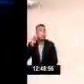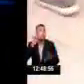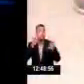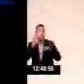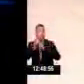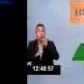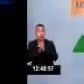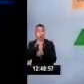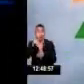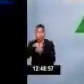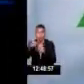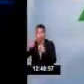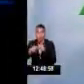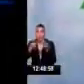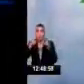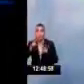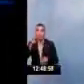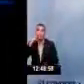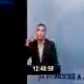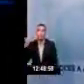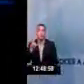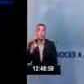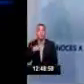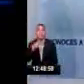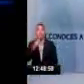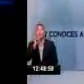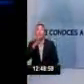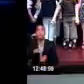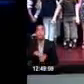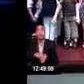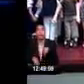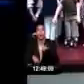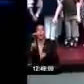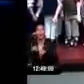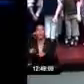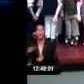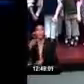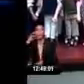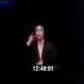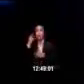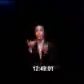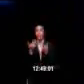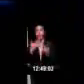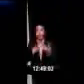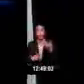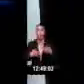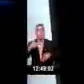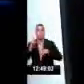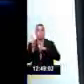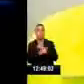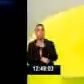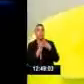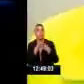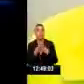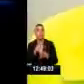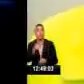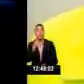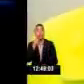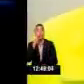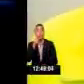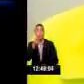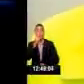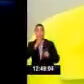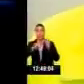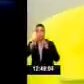9 años también fue víctima de violación. El agresor es un amigo del padre de la menor. Fue detenido y hoy enfrenta a la justicia. Un ciudadano en